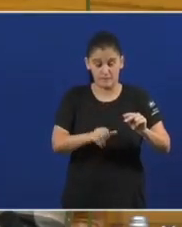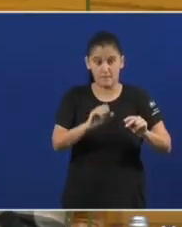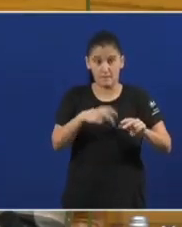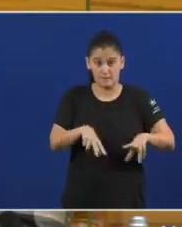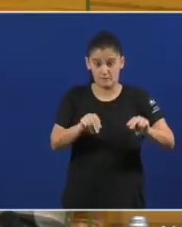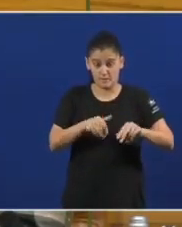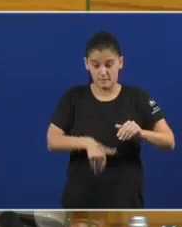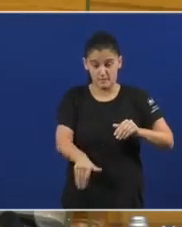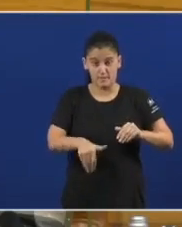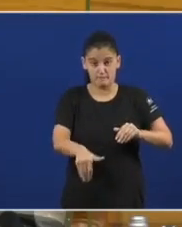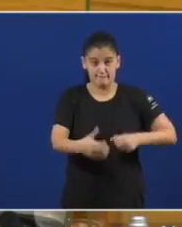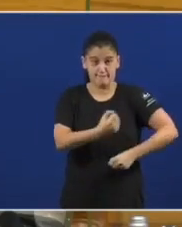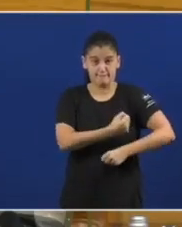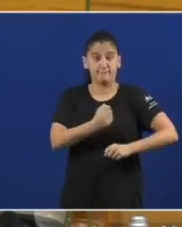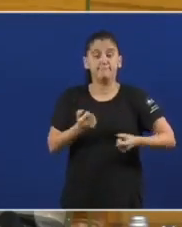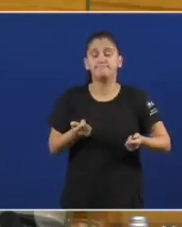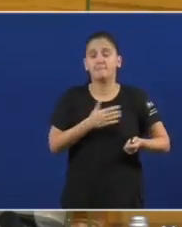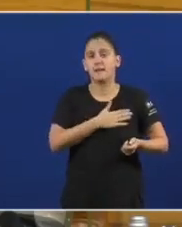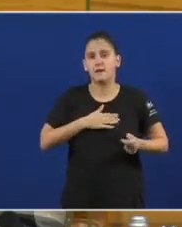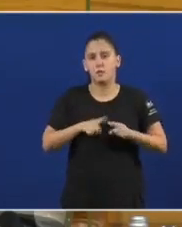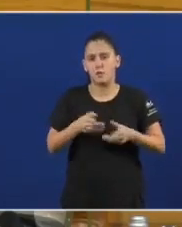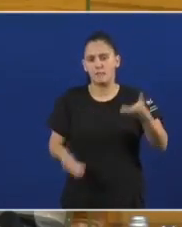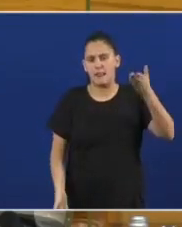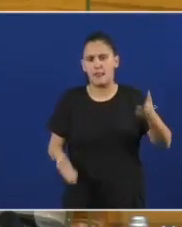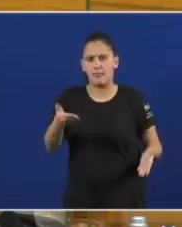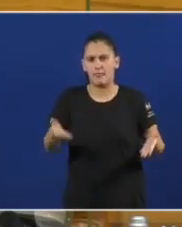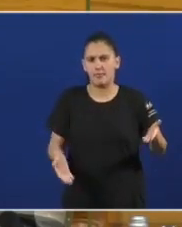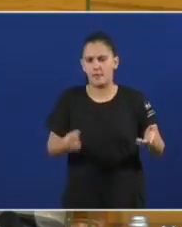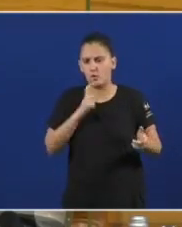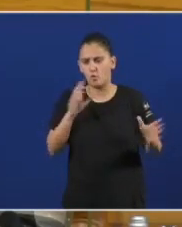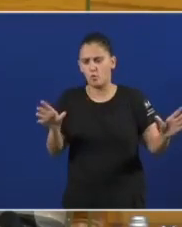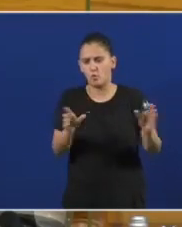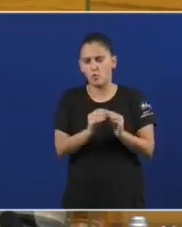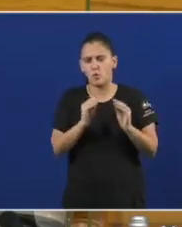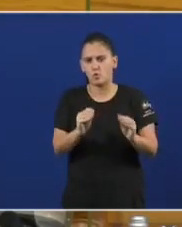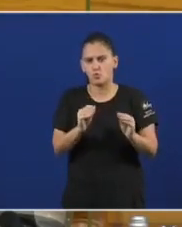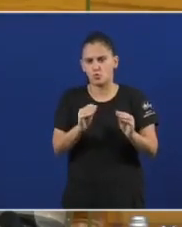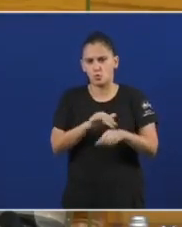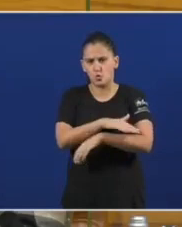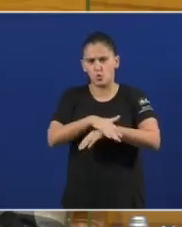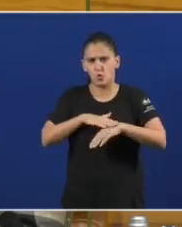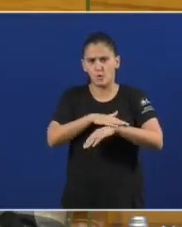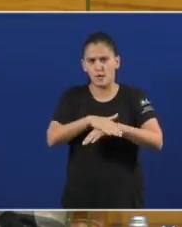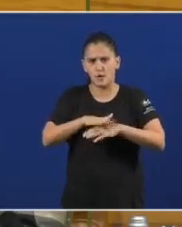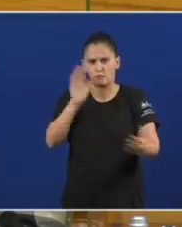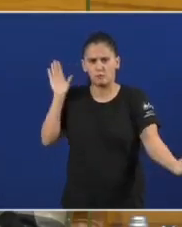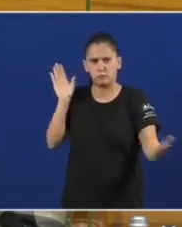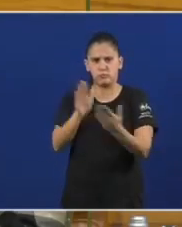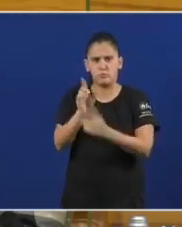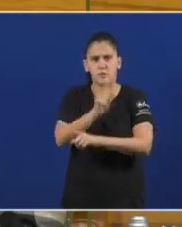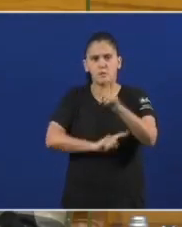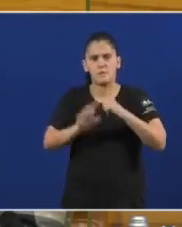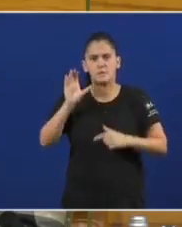sesións, facer balanzo de como o seu goberno afronta os problemas que ten o noso país. E para